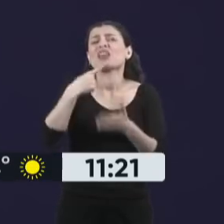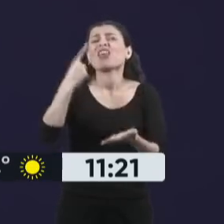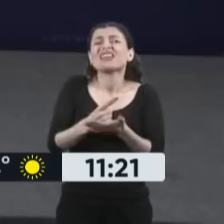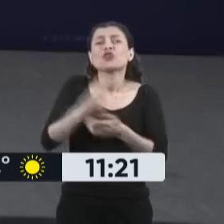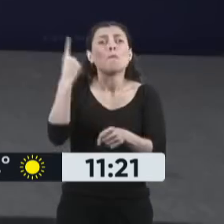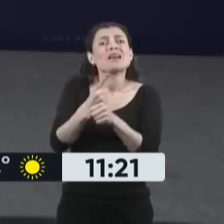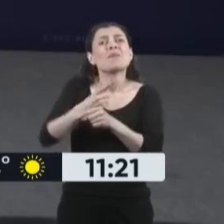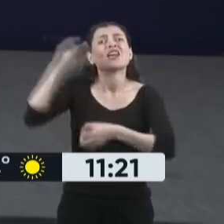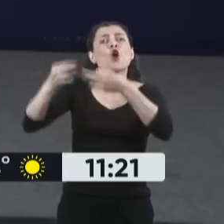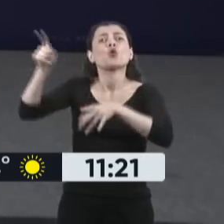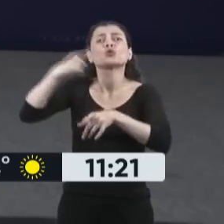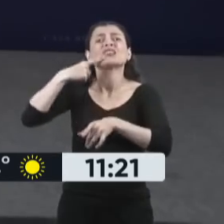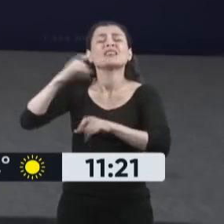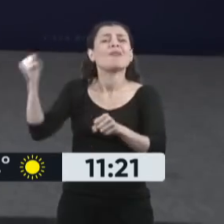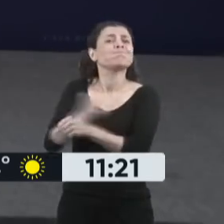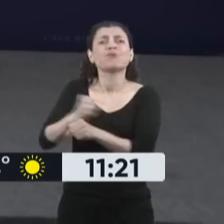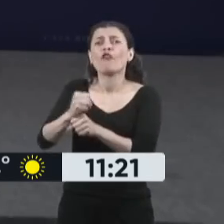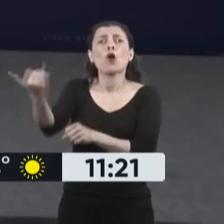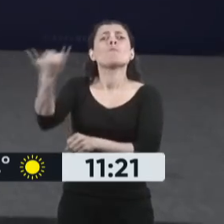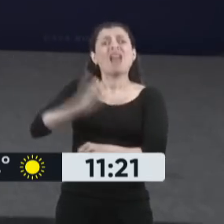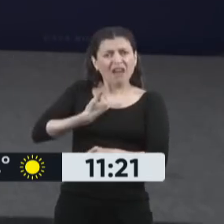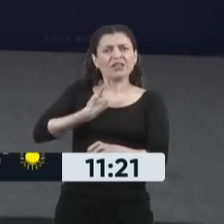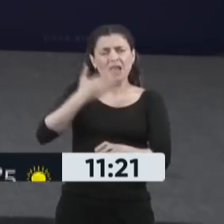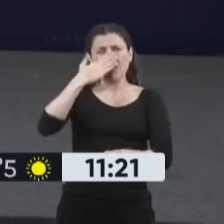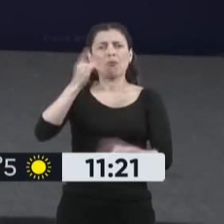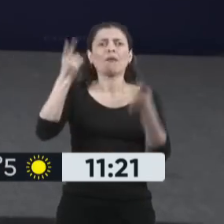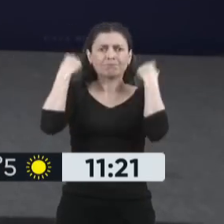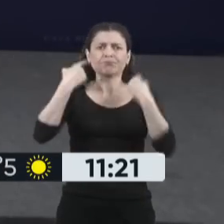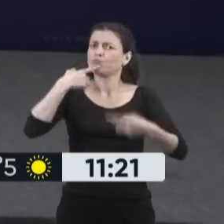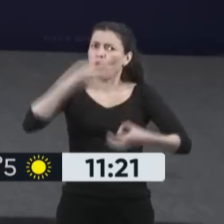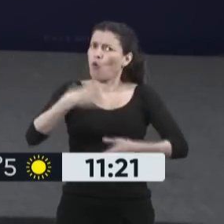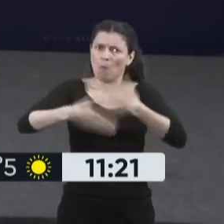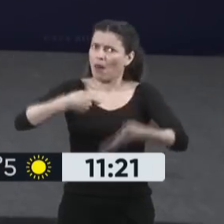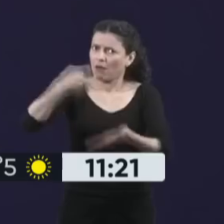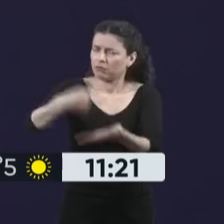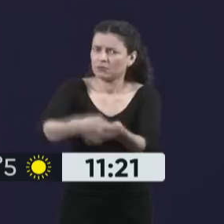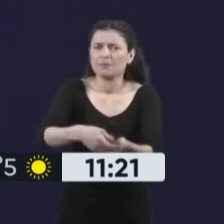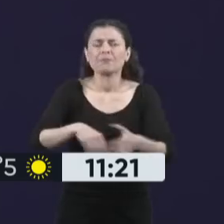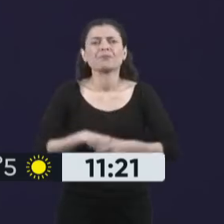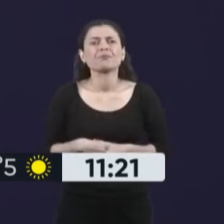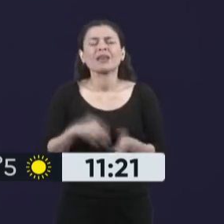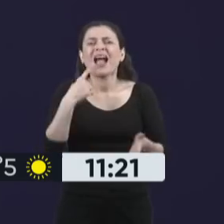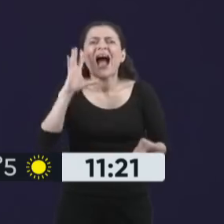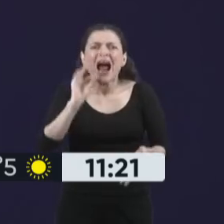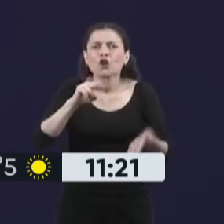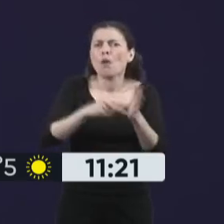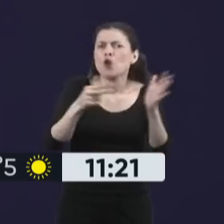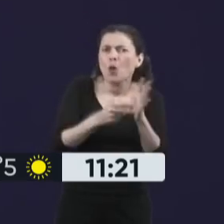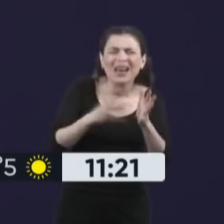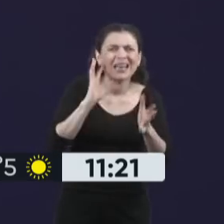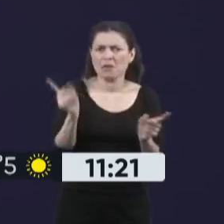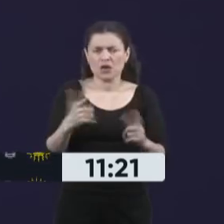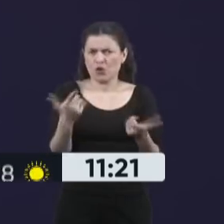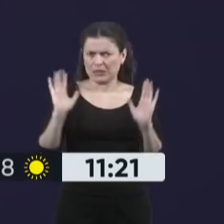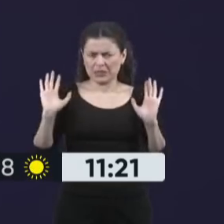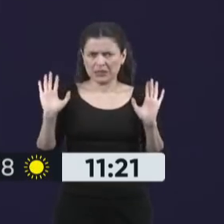Así que, más allá de la discusión, digamos, y de la conversación, no hay ningún tipo de problema con respecto a eso, más allá